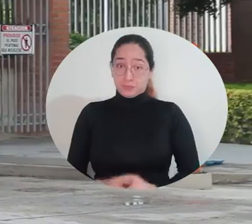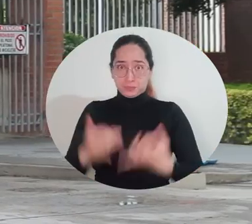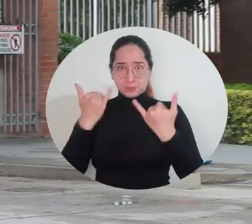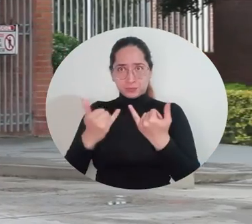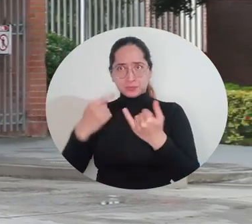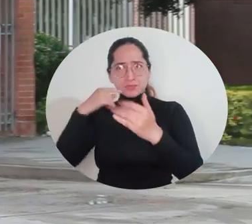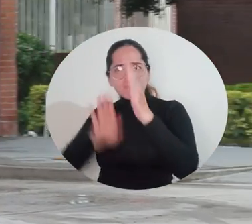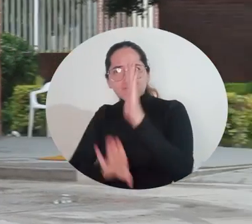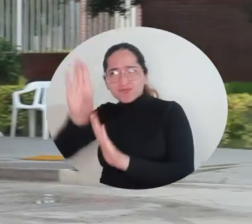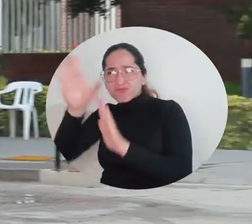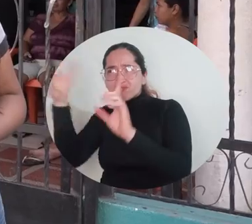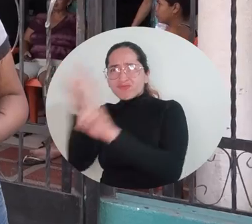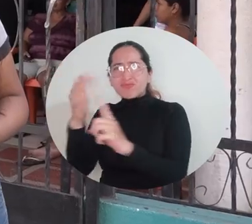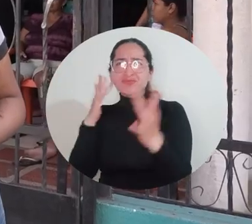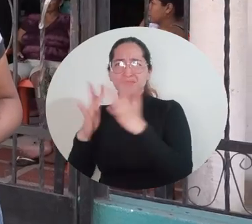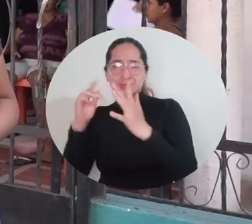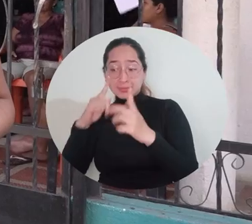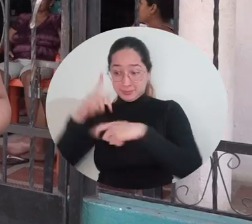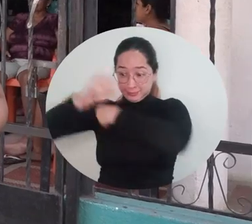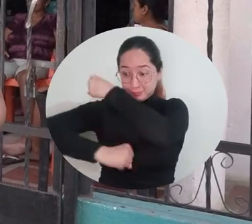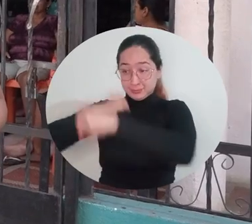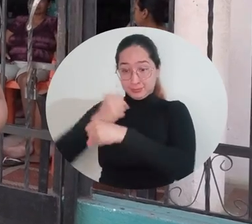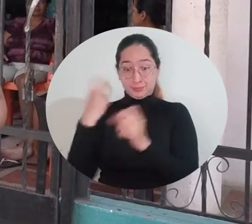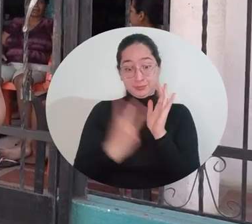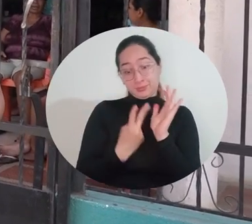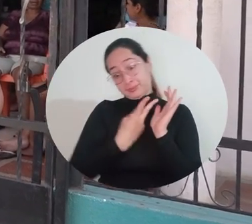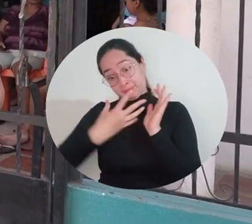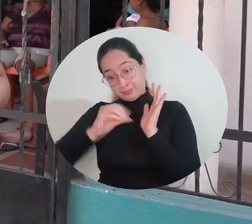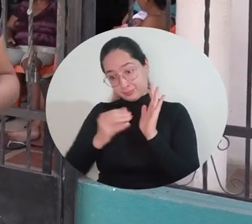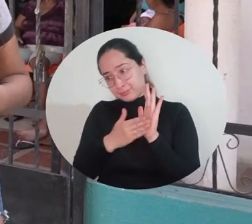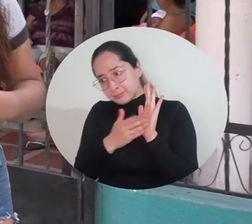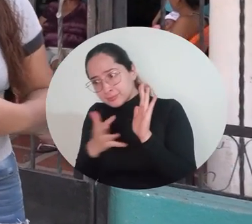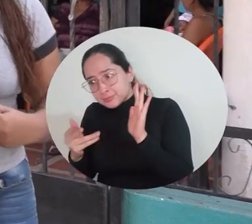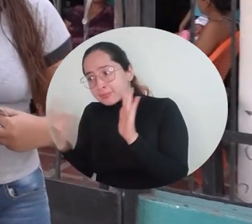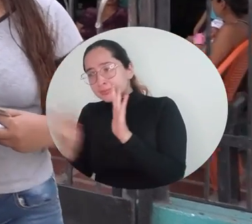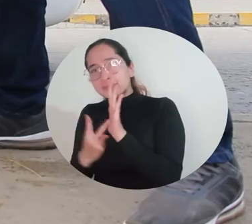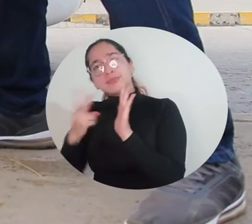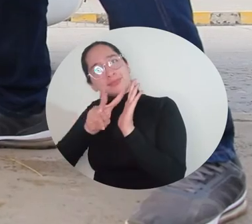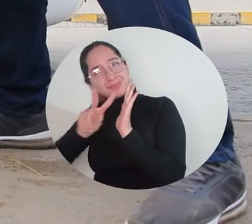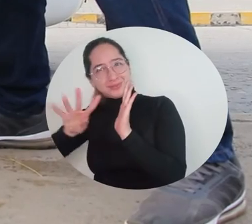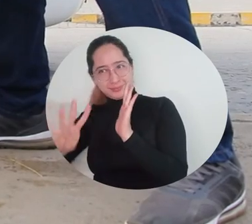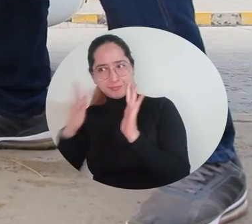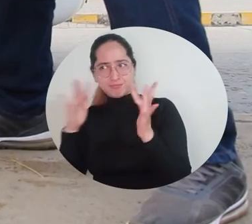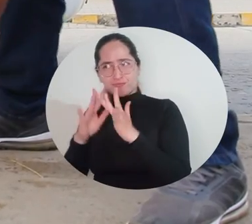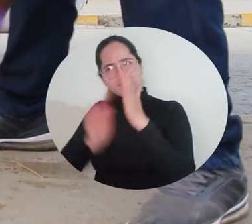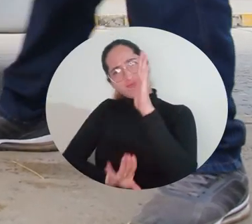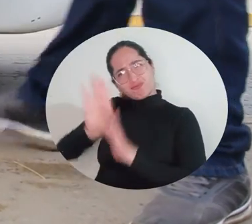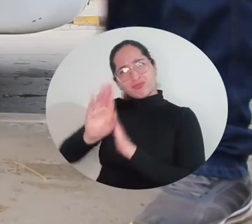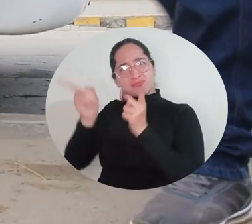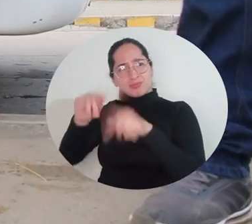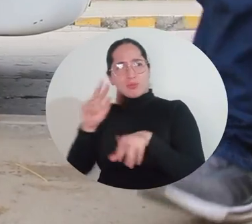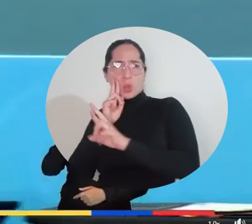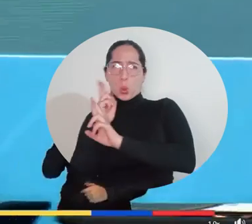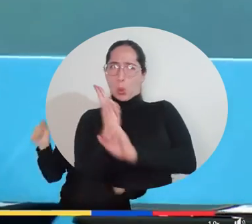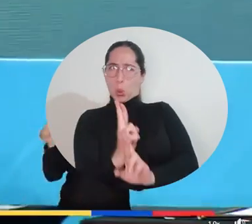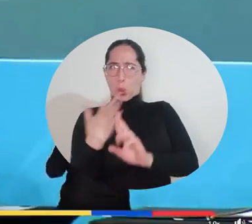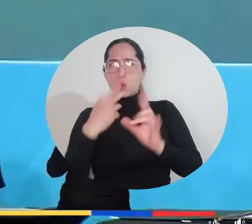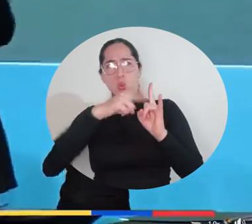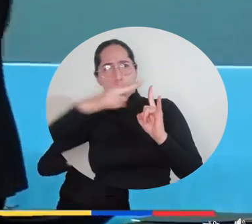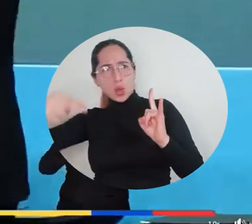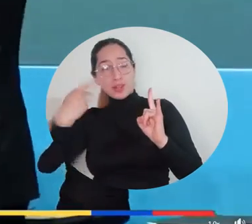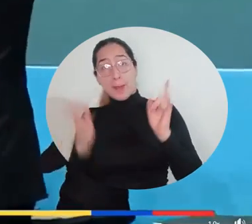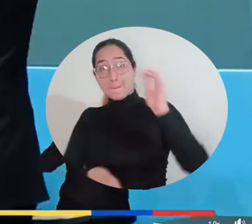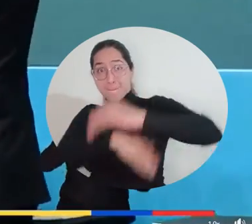Este importante logro de gestión en el primer año del periodo 2020-2024 hizo merecedora a la alma mater del reconocimiento